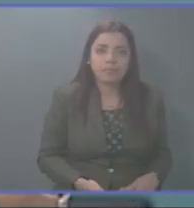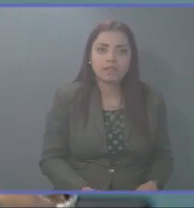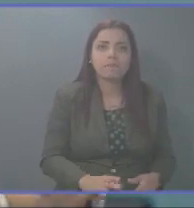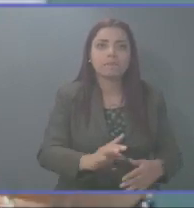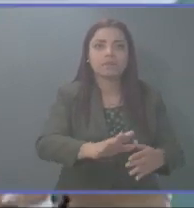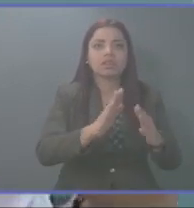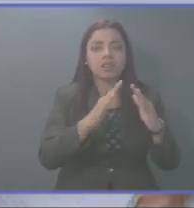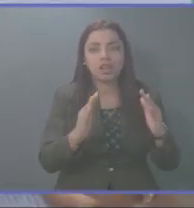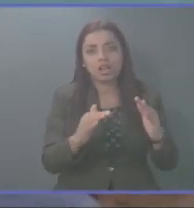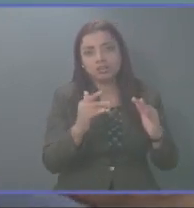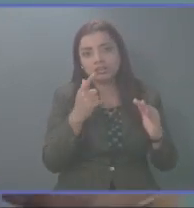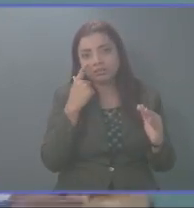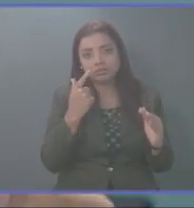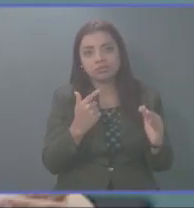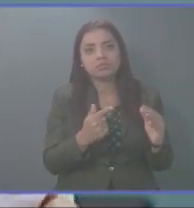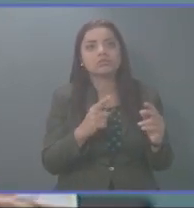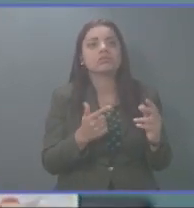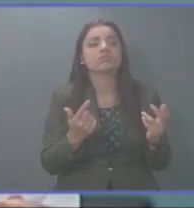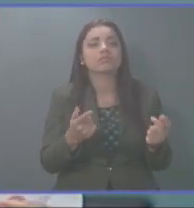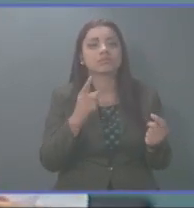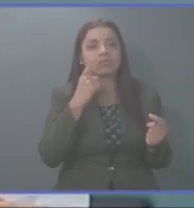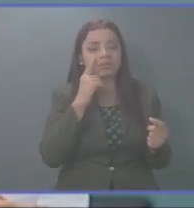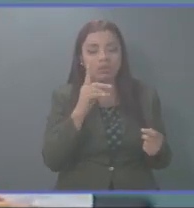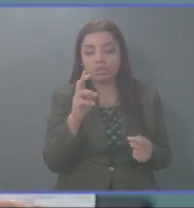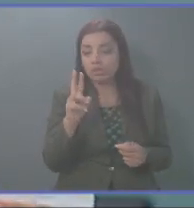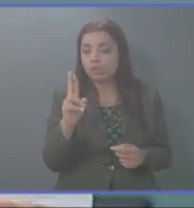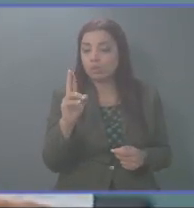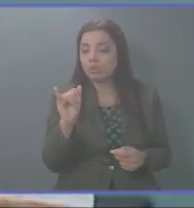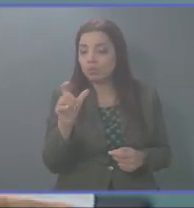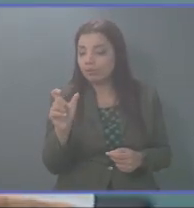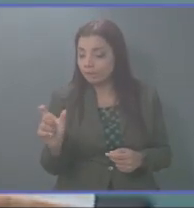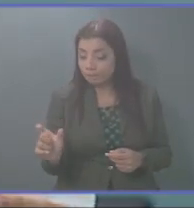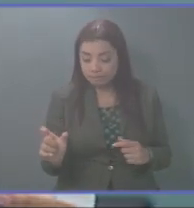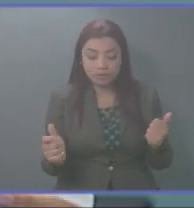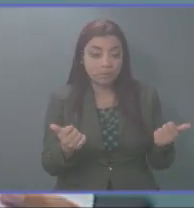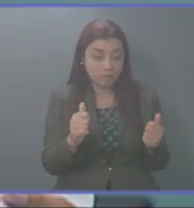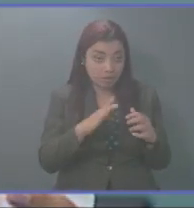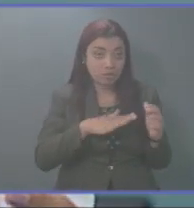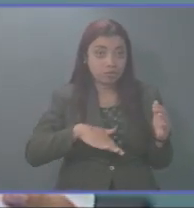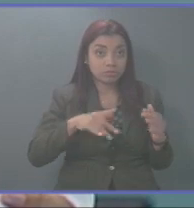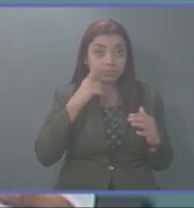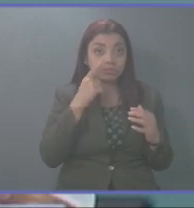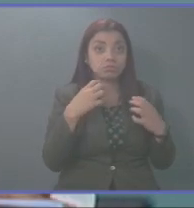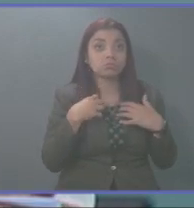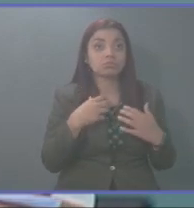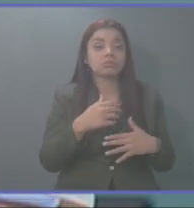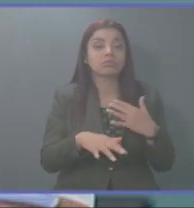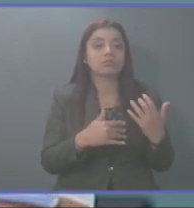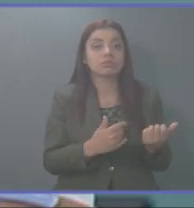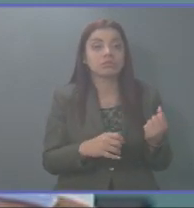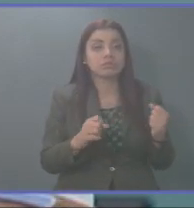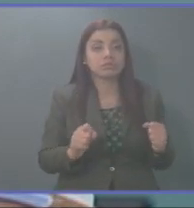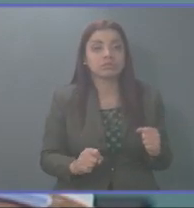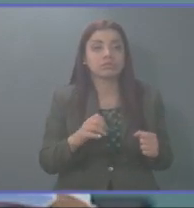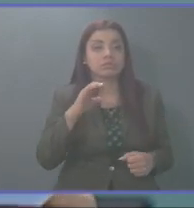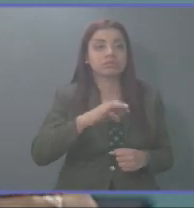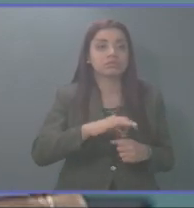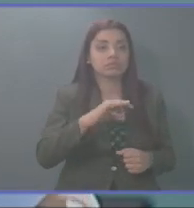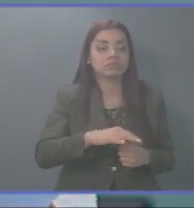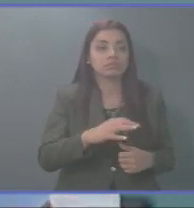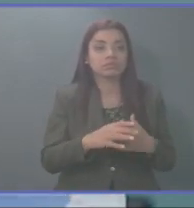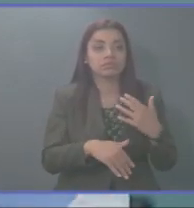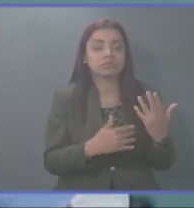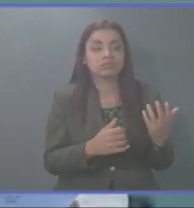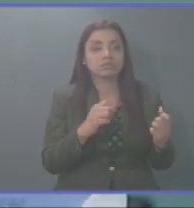ciudadano de conformidad a su documento único de identidad, que incluya la leyenda voto desde el exterior,